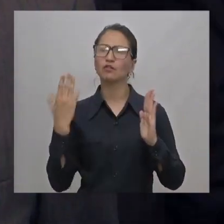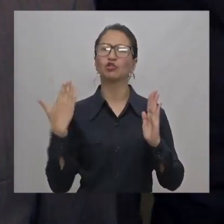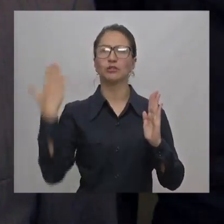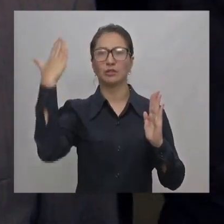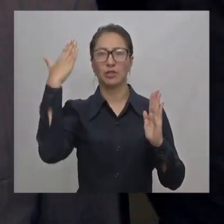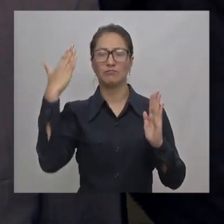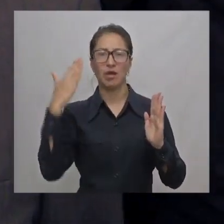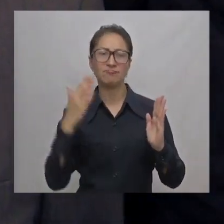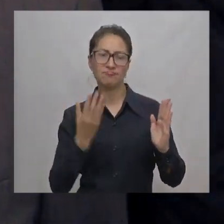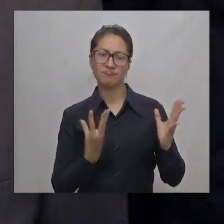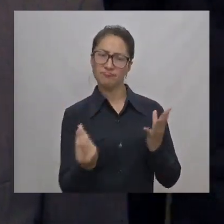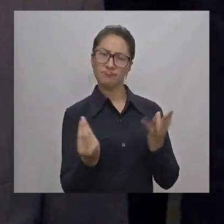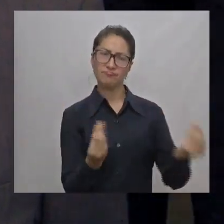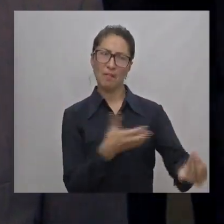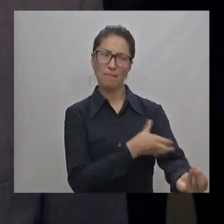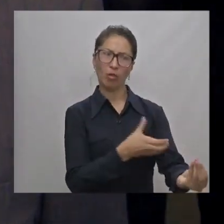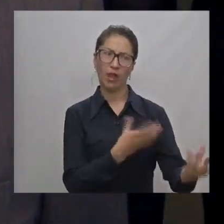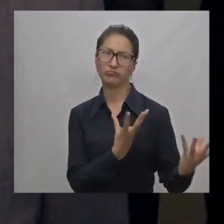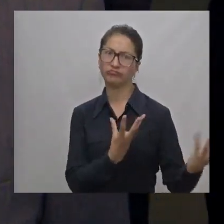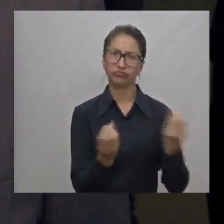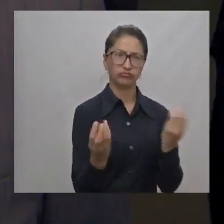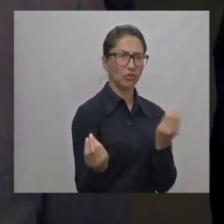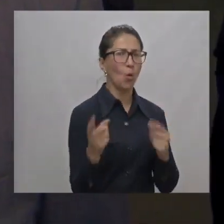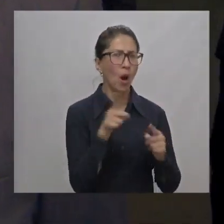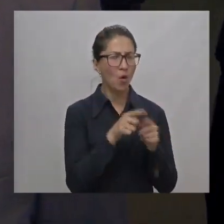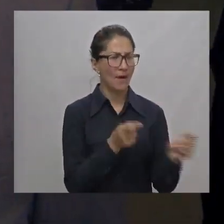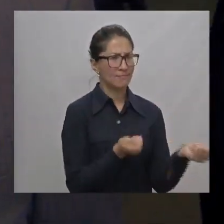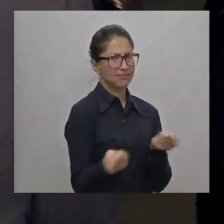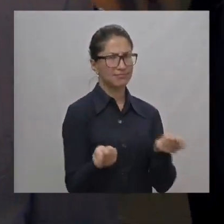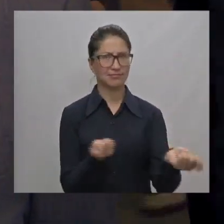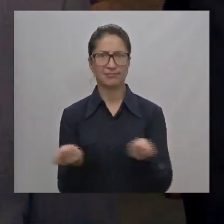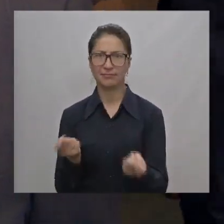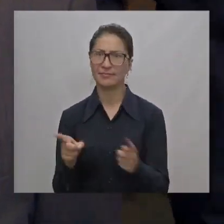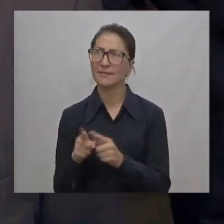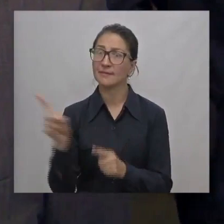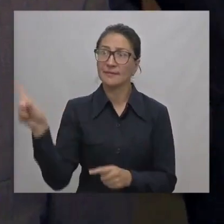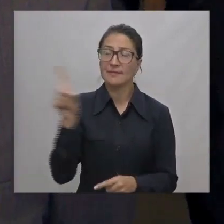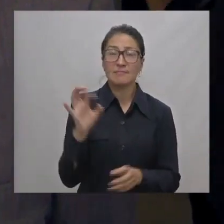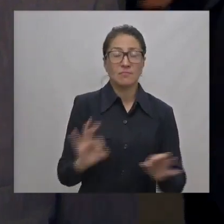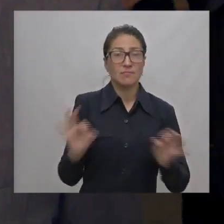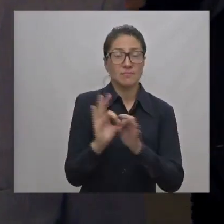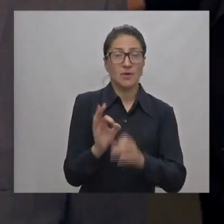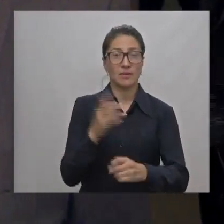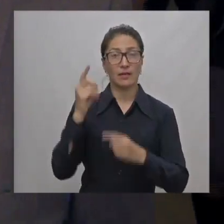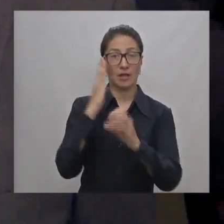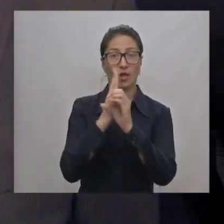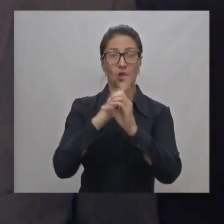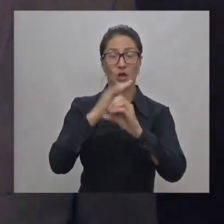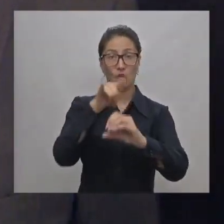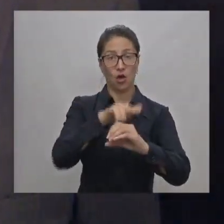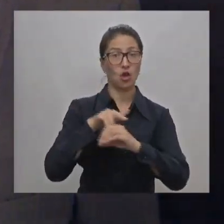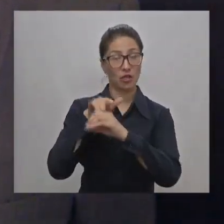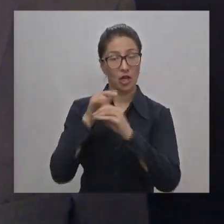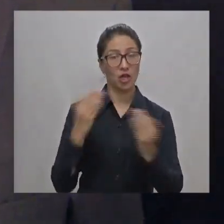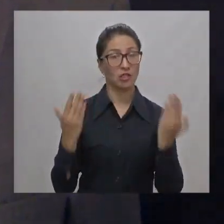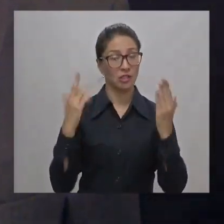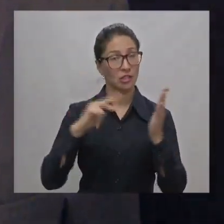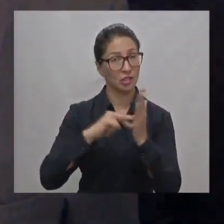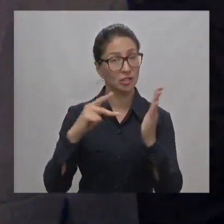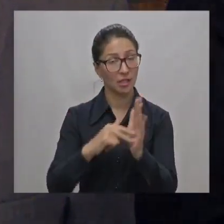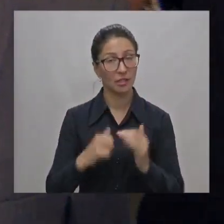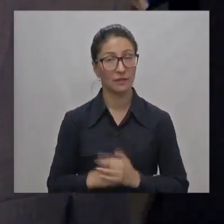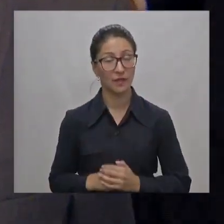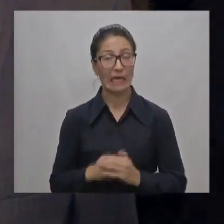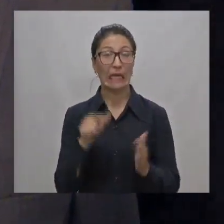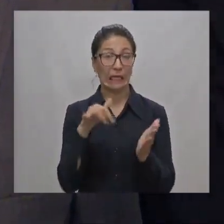instrumento eficaz de la división de los poderes. O sea, la Contraloría es elemento fundamental para la división de los poderes, y esa